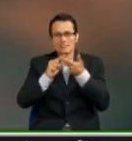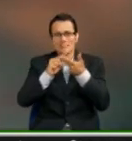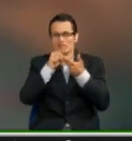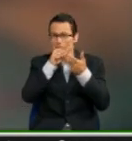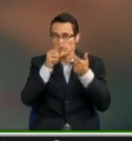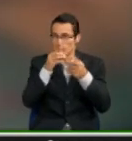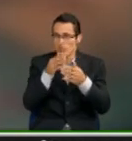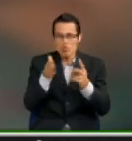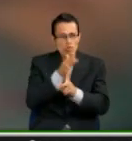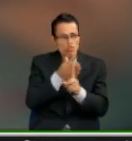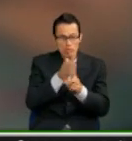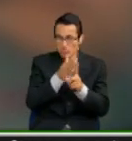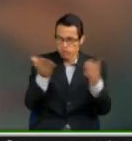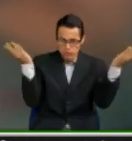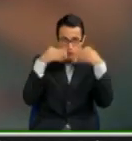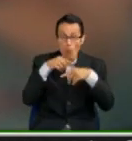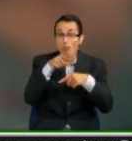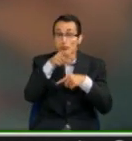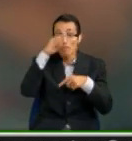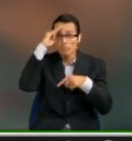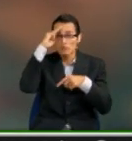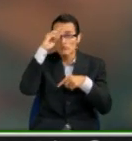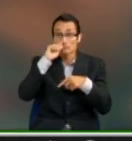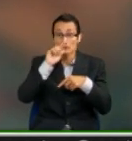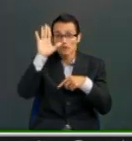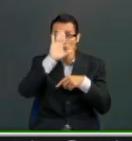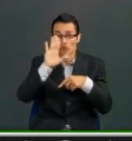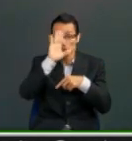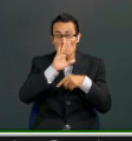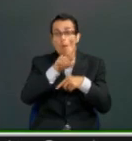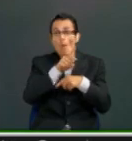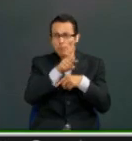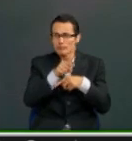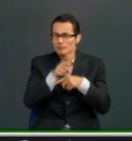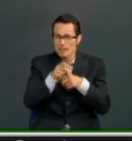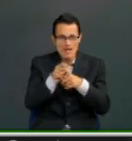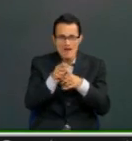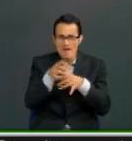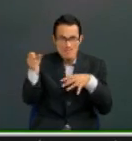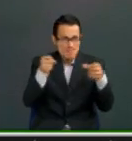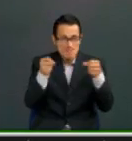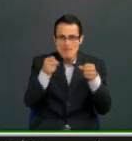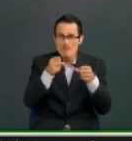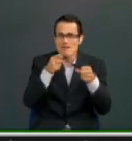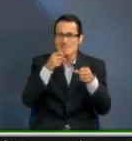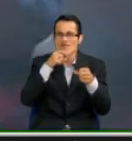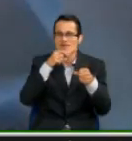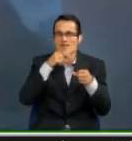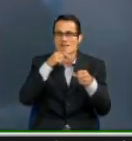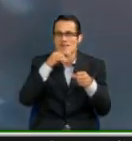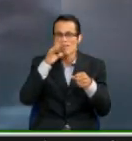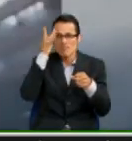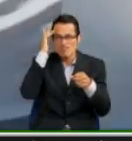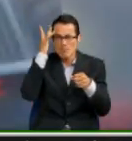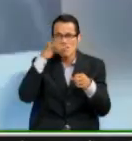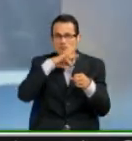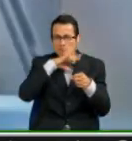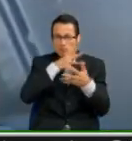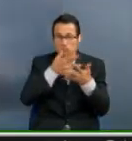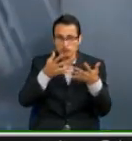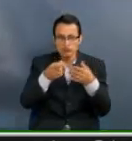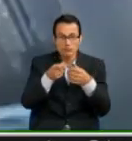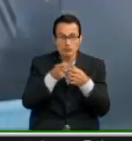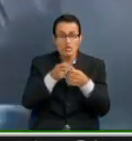de prostitución al interior de la Policía Nacional, y quien prácticamente se convirtió en uno de los testigos claves en todo este hecho, y cuyo video